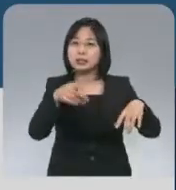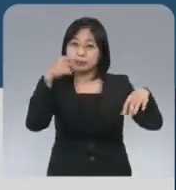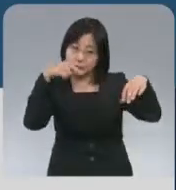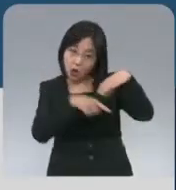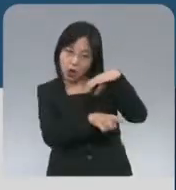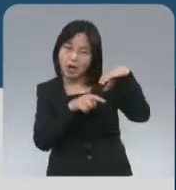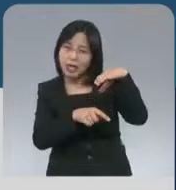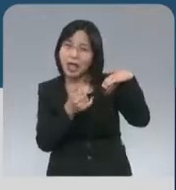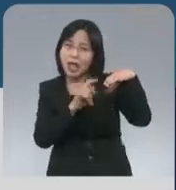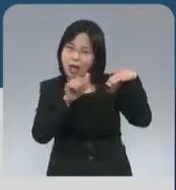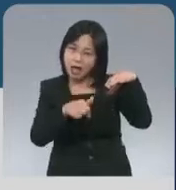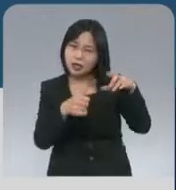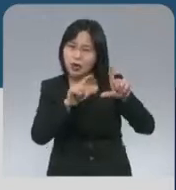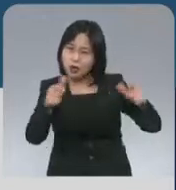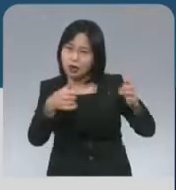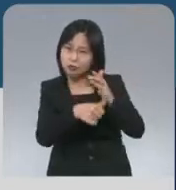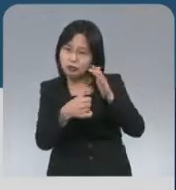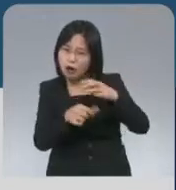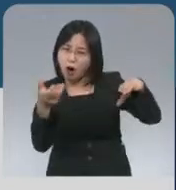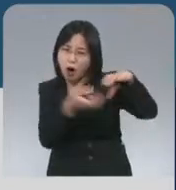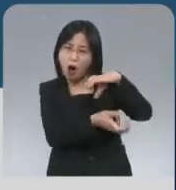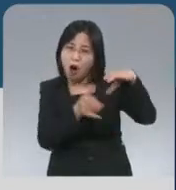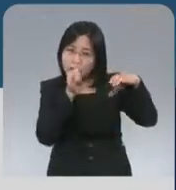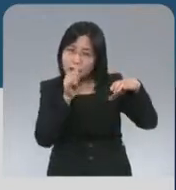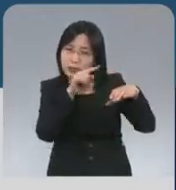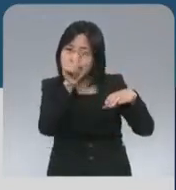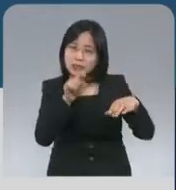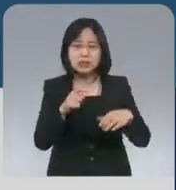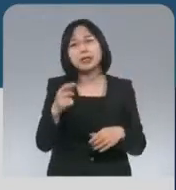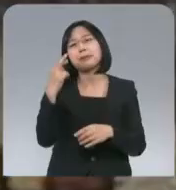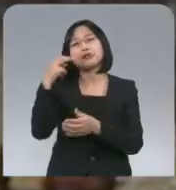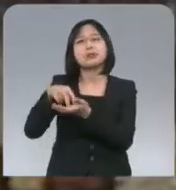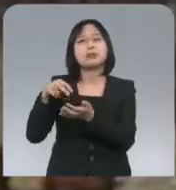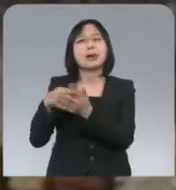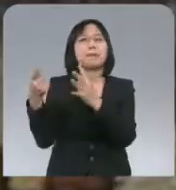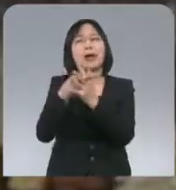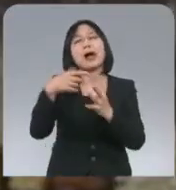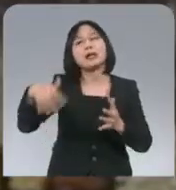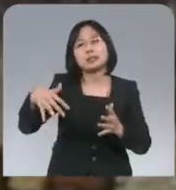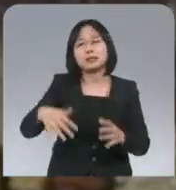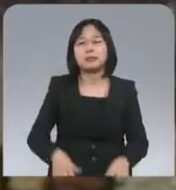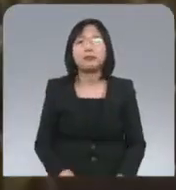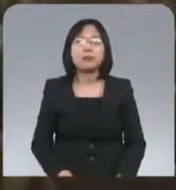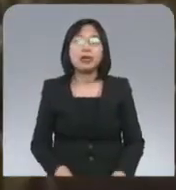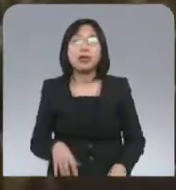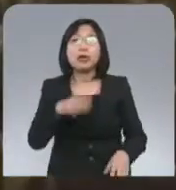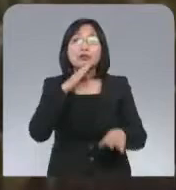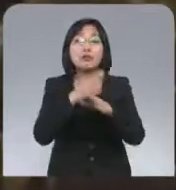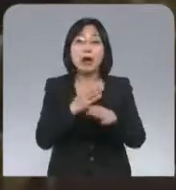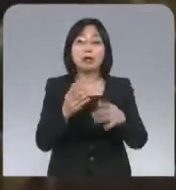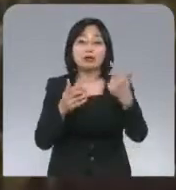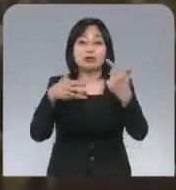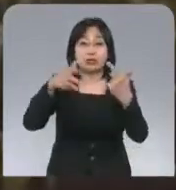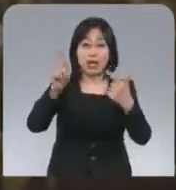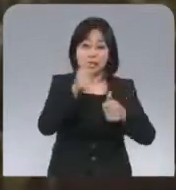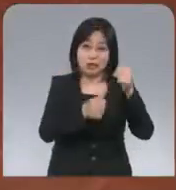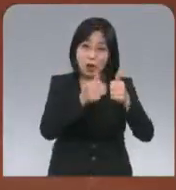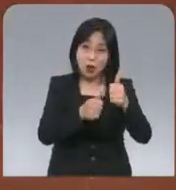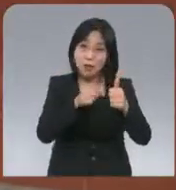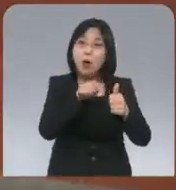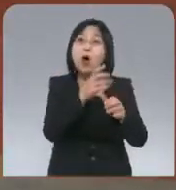trasladado los materiales necesarios al túnel correspondiente el sexto ensayo nuclear de corea del norte se llevó a cabo en septiembre de